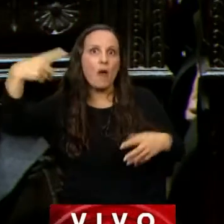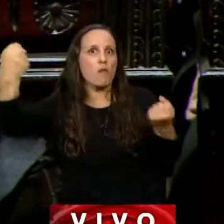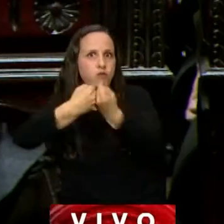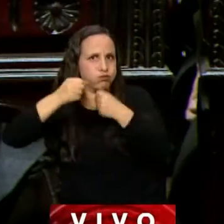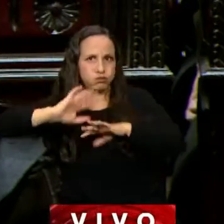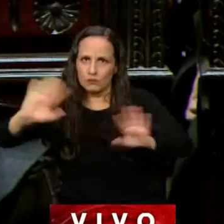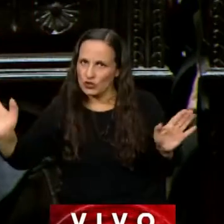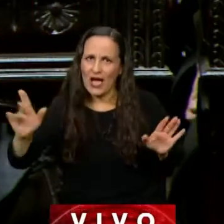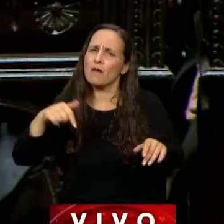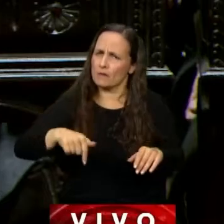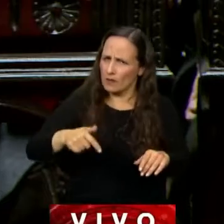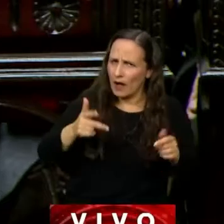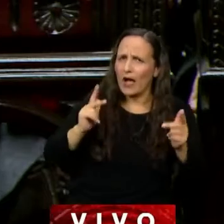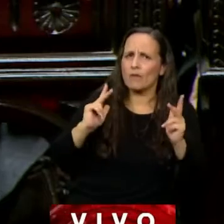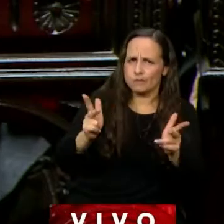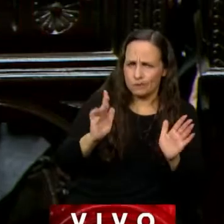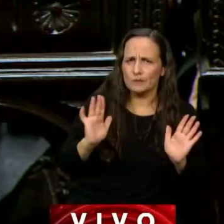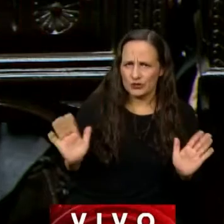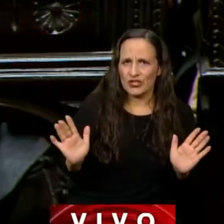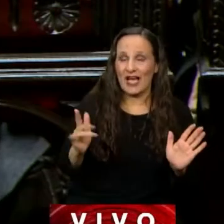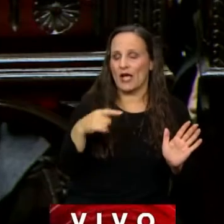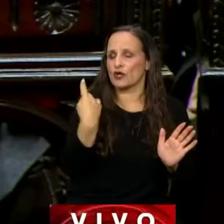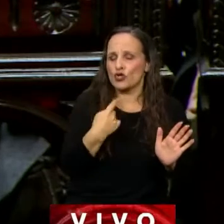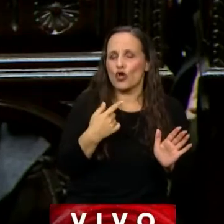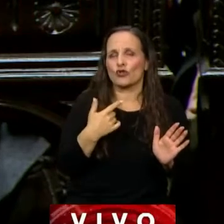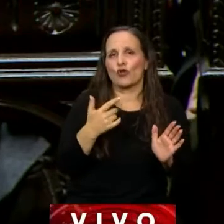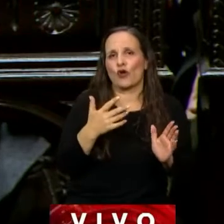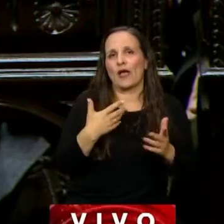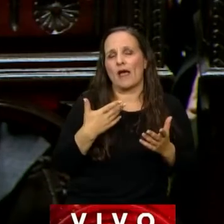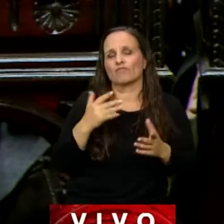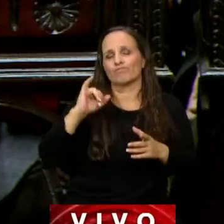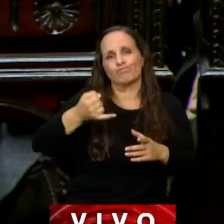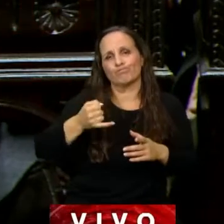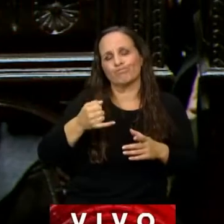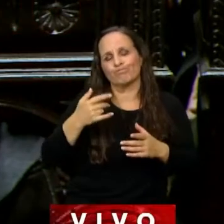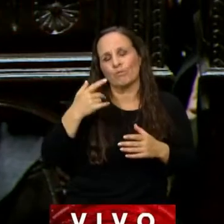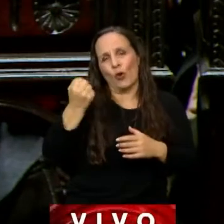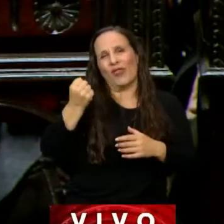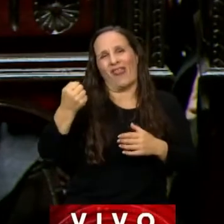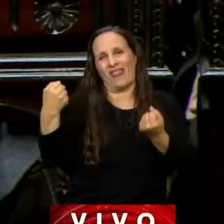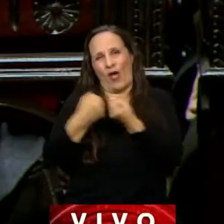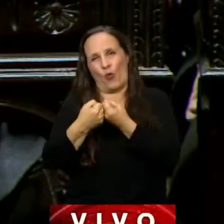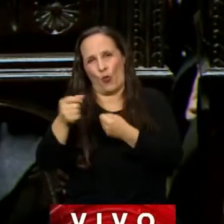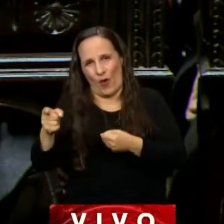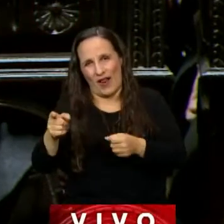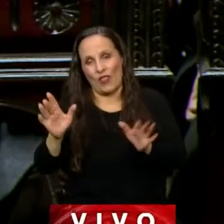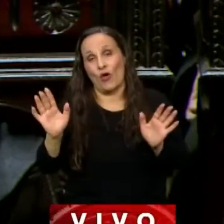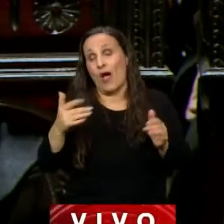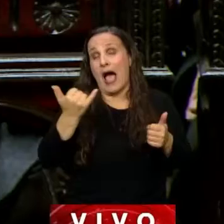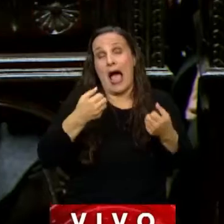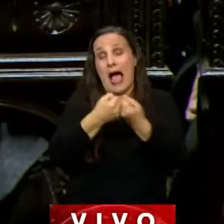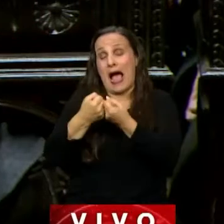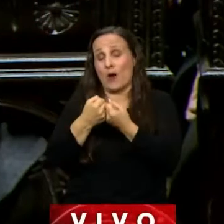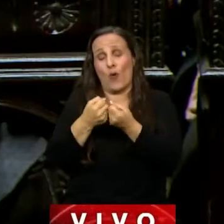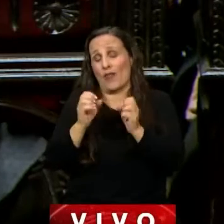como dijimos aquí, en opinión de quienes acompañamos la necesidad de ese acuerdo, dijimos que era el menos malo de los